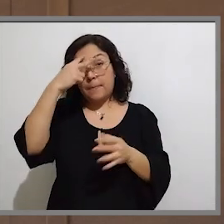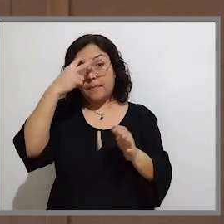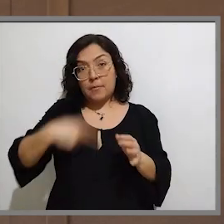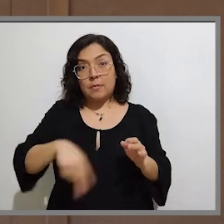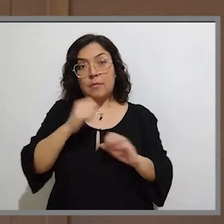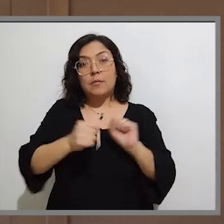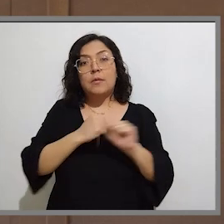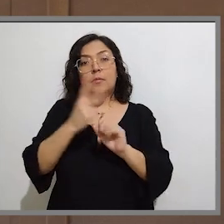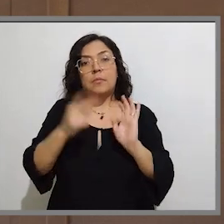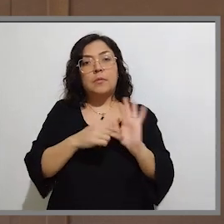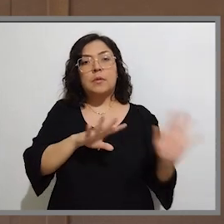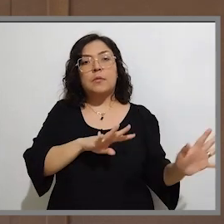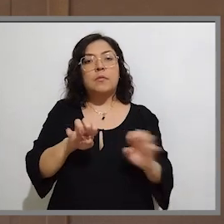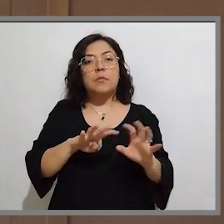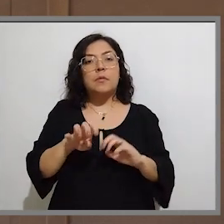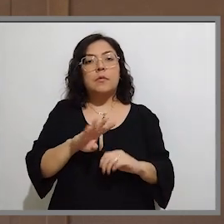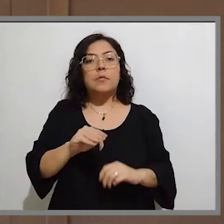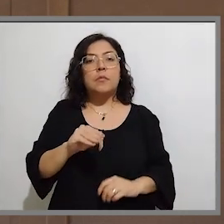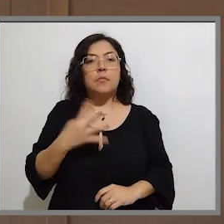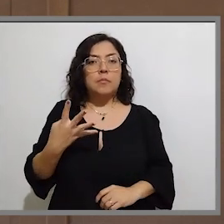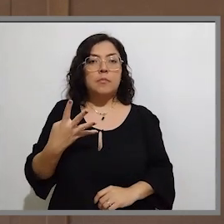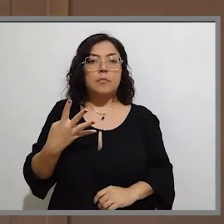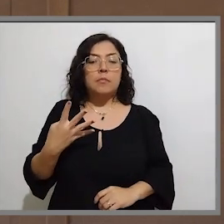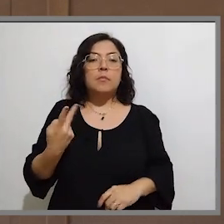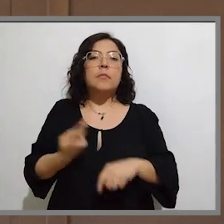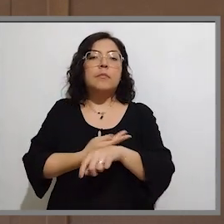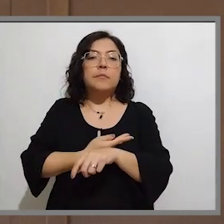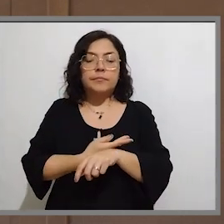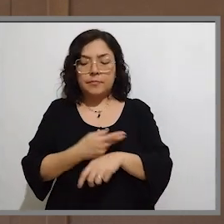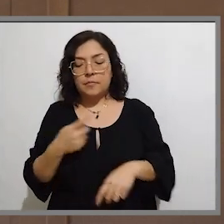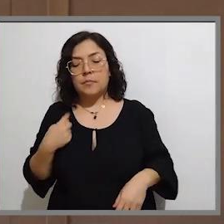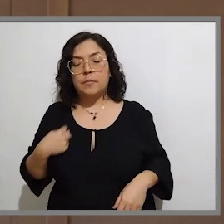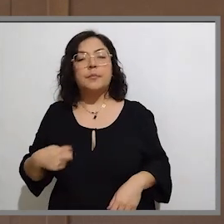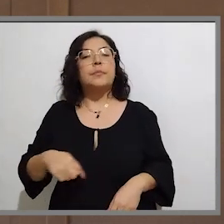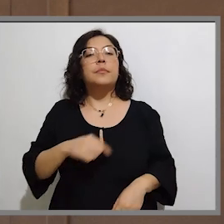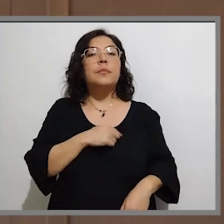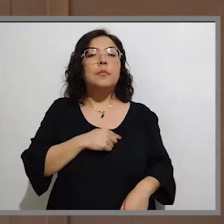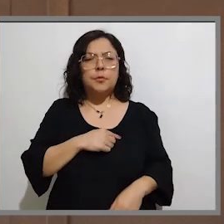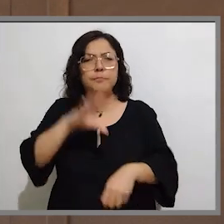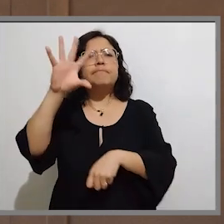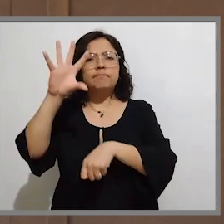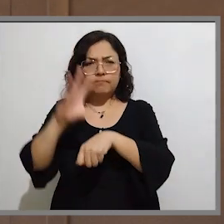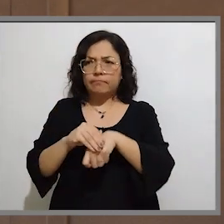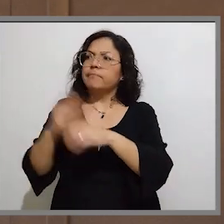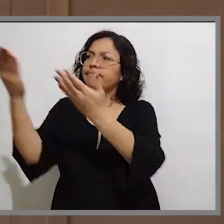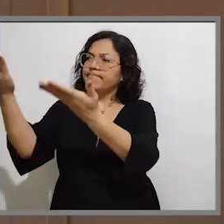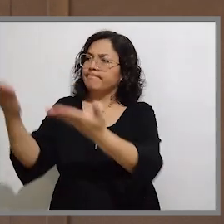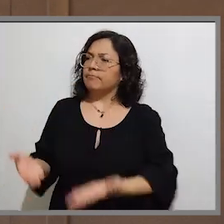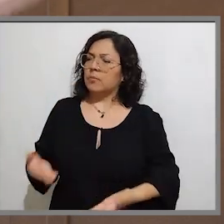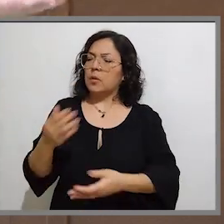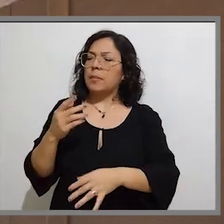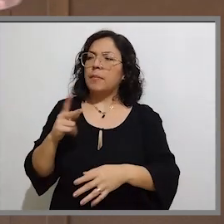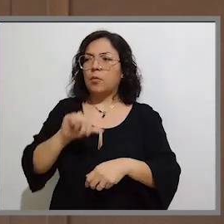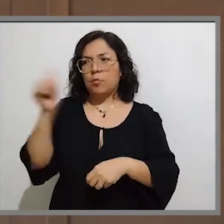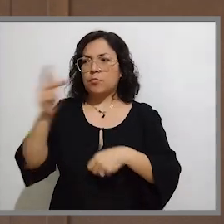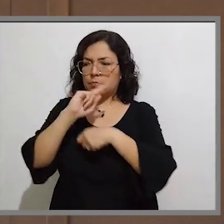en el año de 1994, se da la oportunidad de poder tener este tipo de observación electoral internacional, que ya